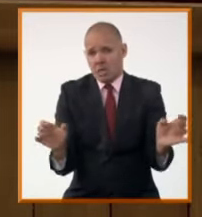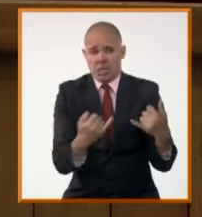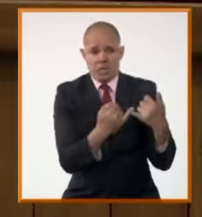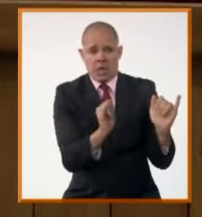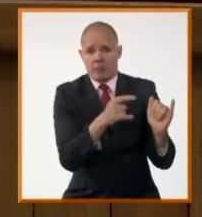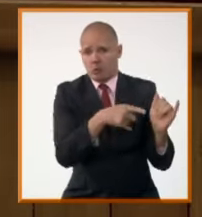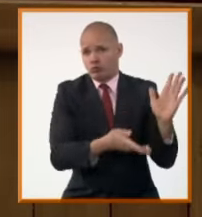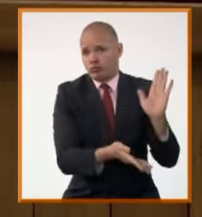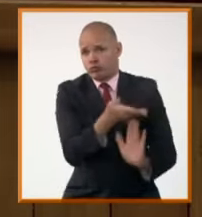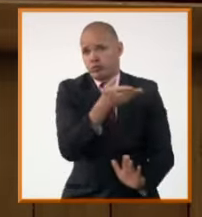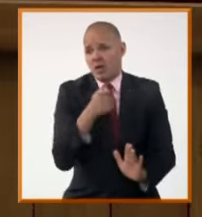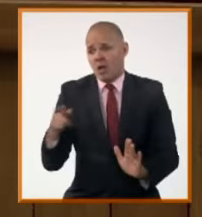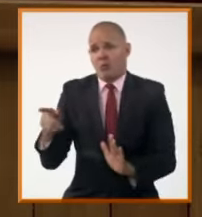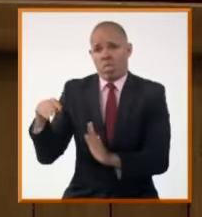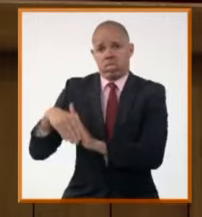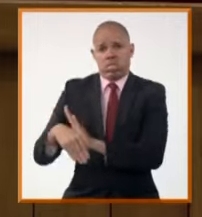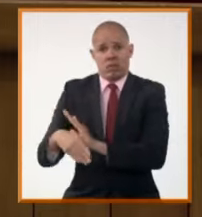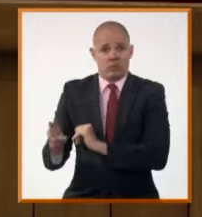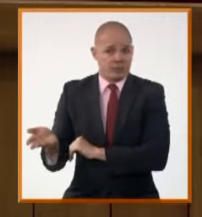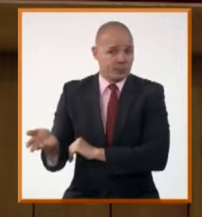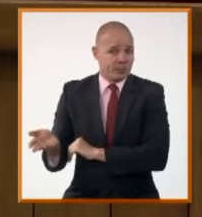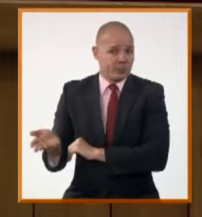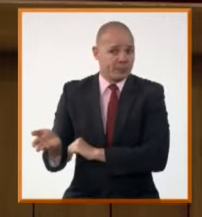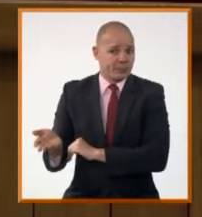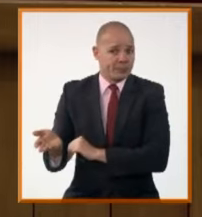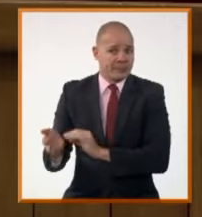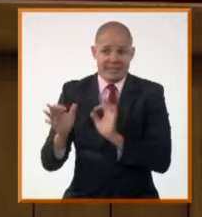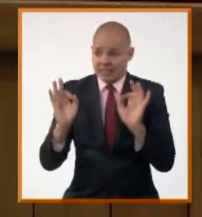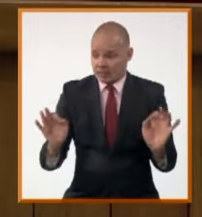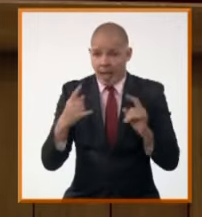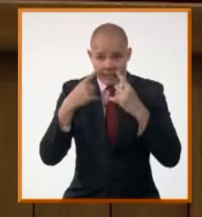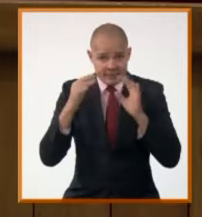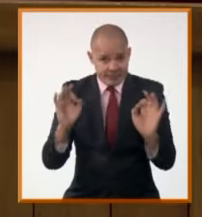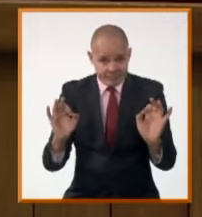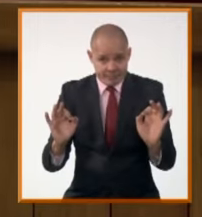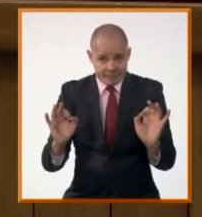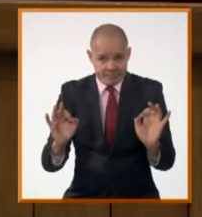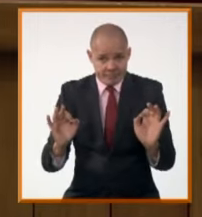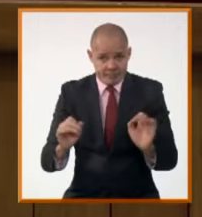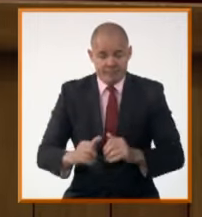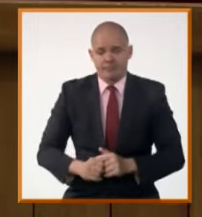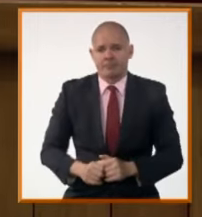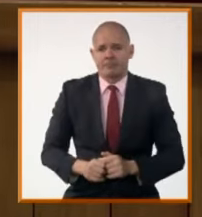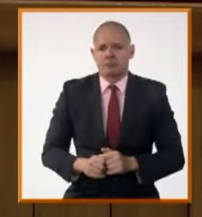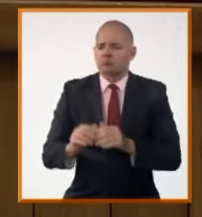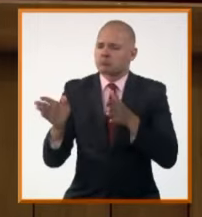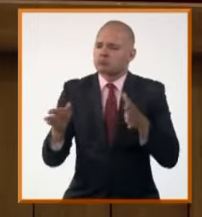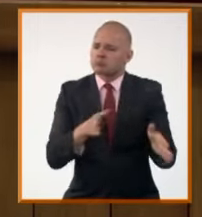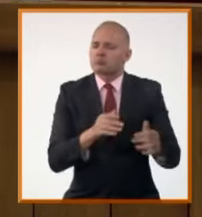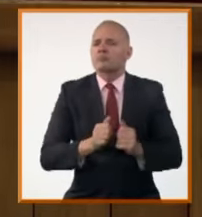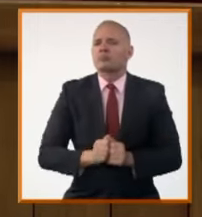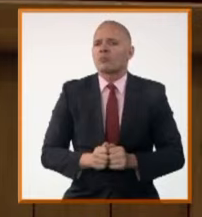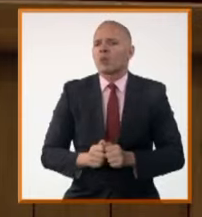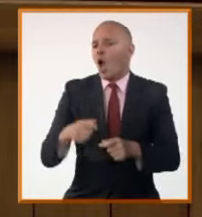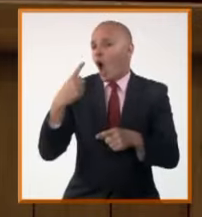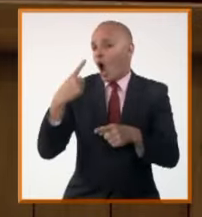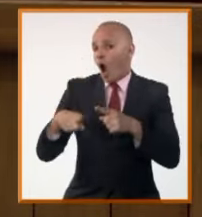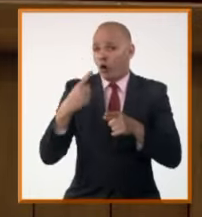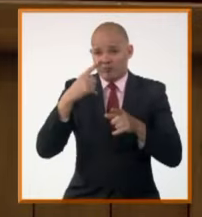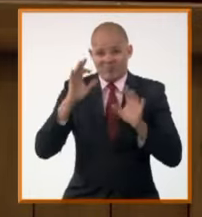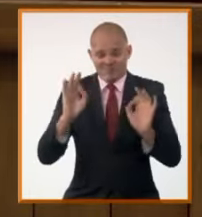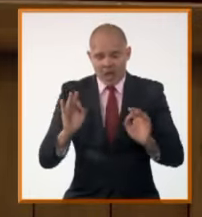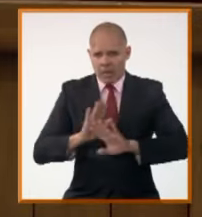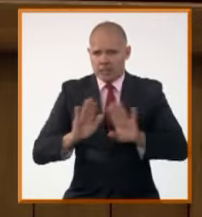empresa estatal y las diferentes formas de gestión no estatal. proceso en el que además se han